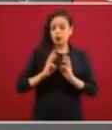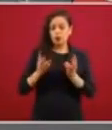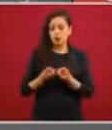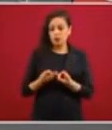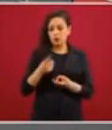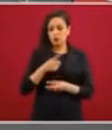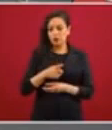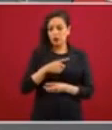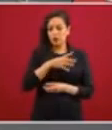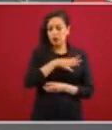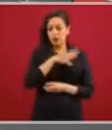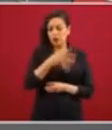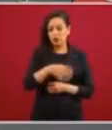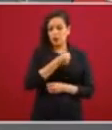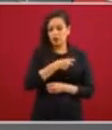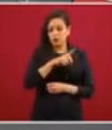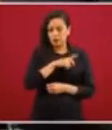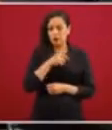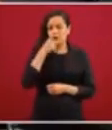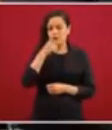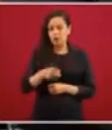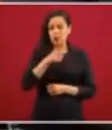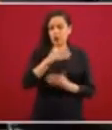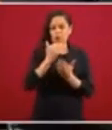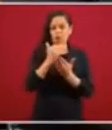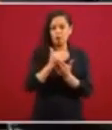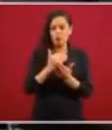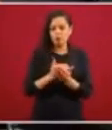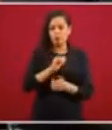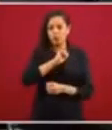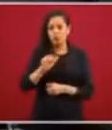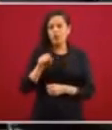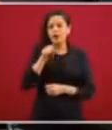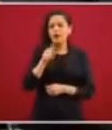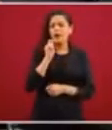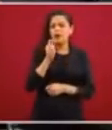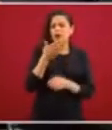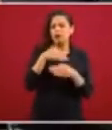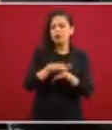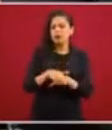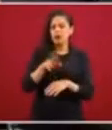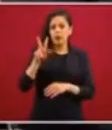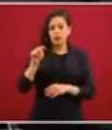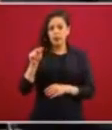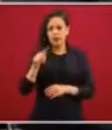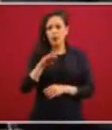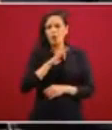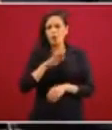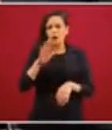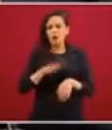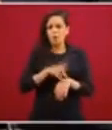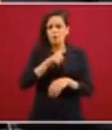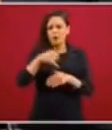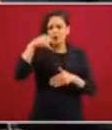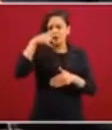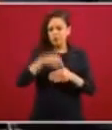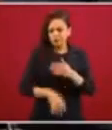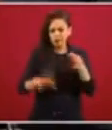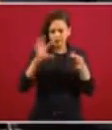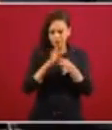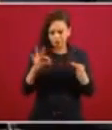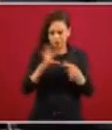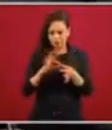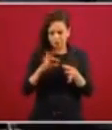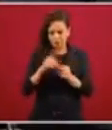de anunciar algo sobre apercibimiento a la televisión. ¿Podría darnos detalles de qué significa un apercibimiento? Porque tampoco